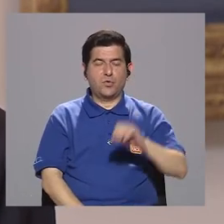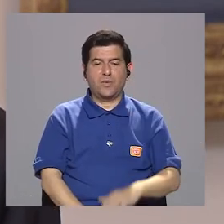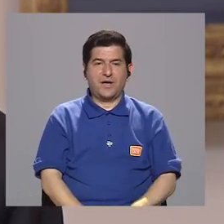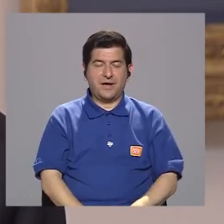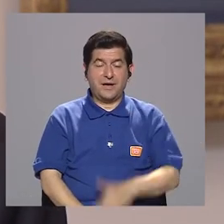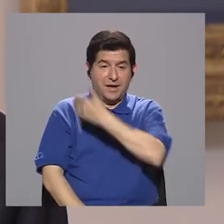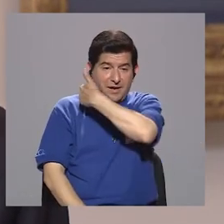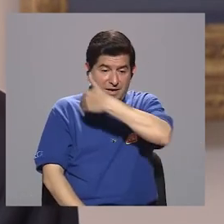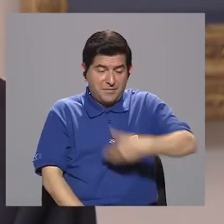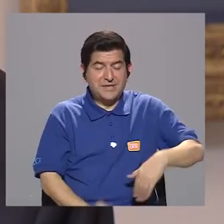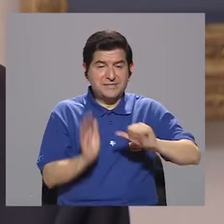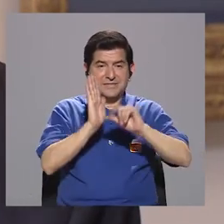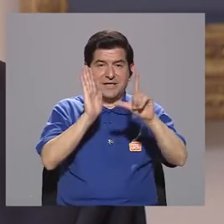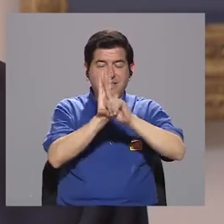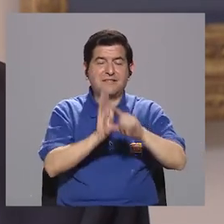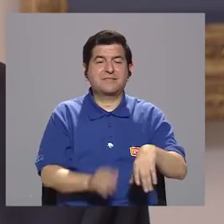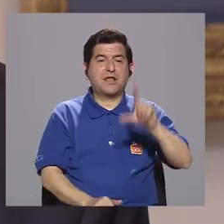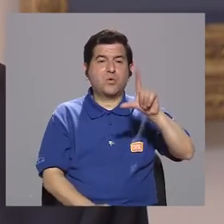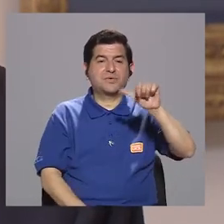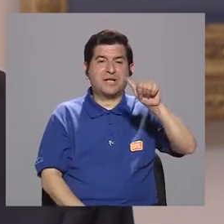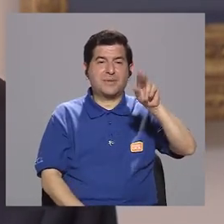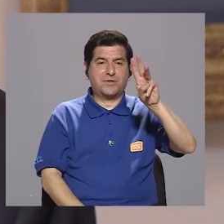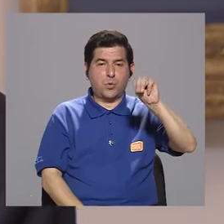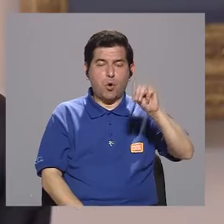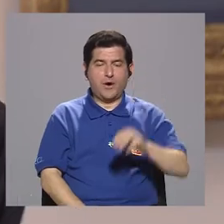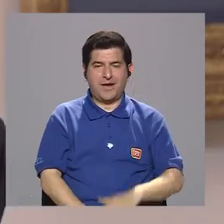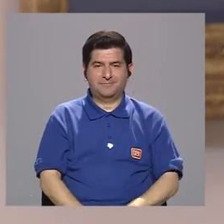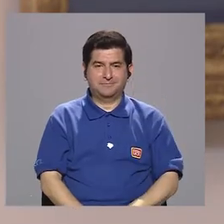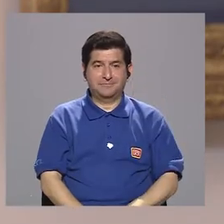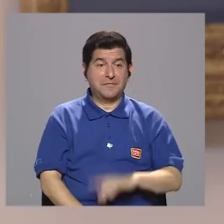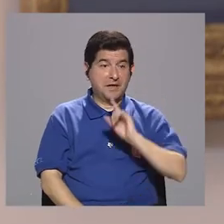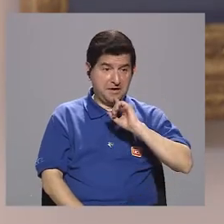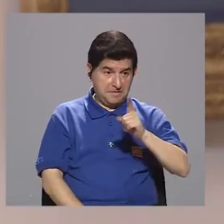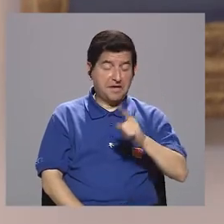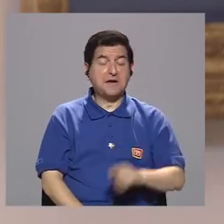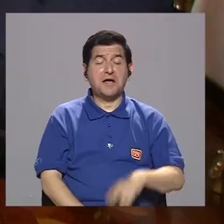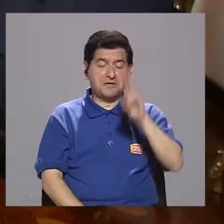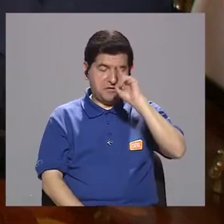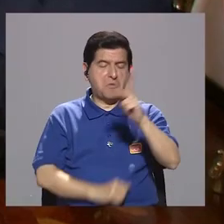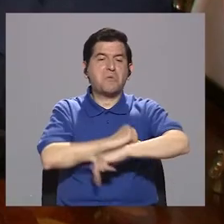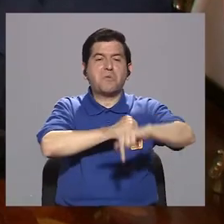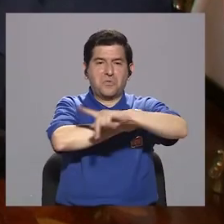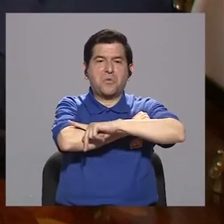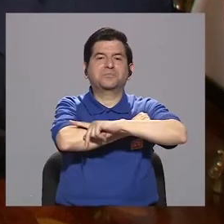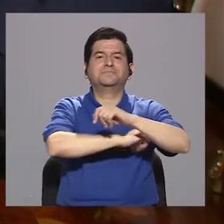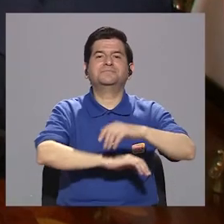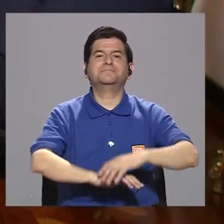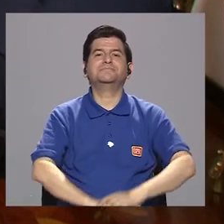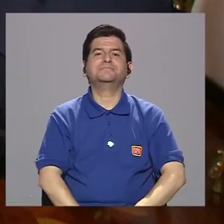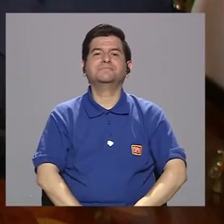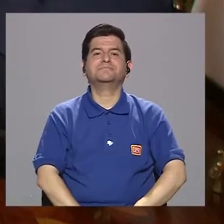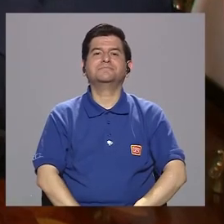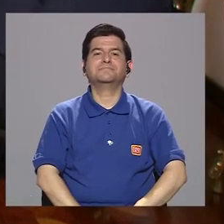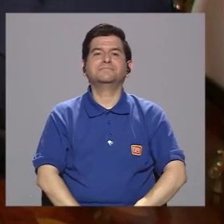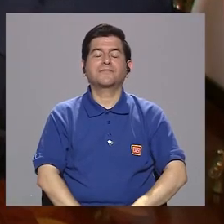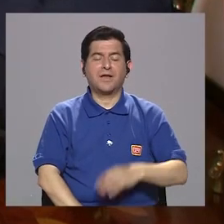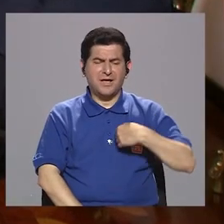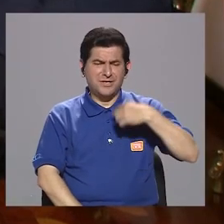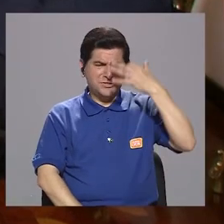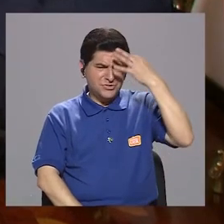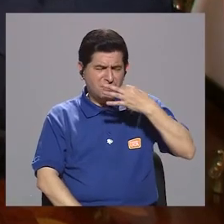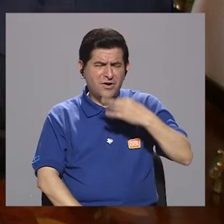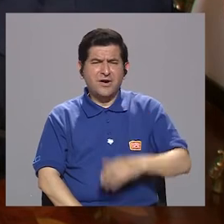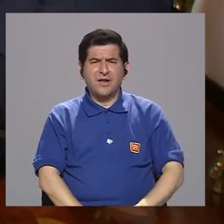Y el presidente de la Asamblea era don Luis Alberto Monge. Y lo declaran benemérito de la patria. Y yo creo que la